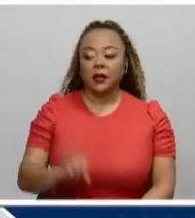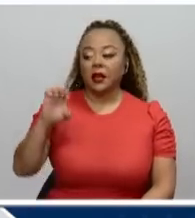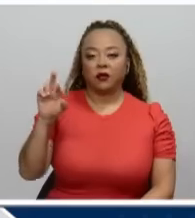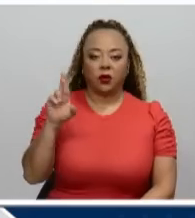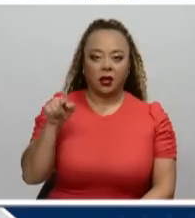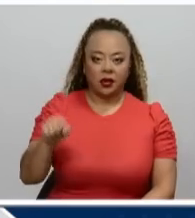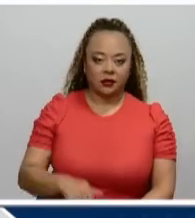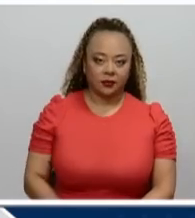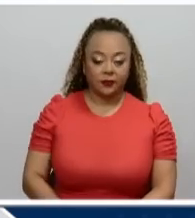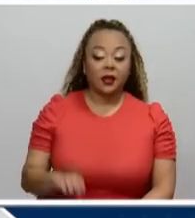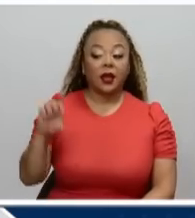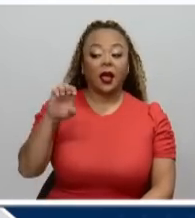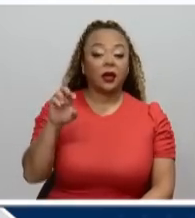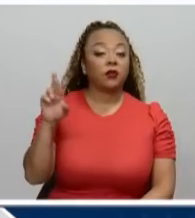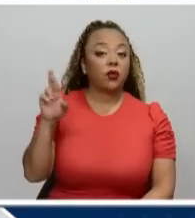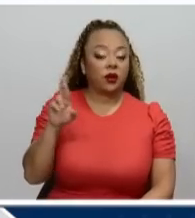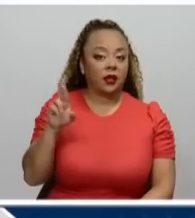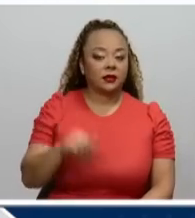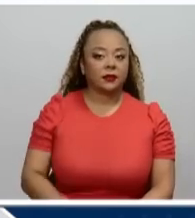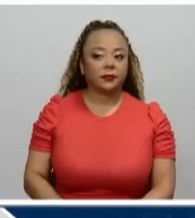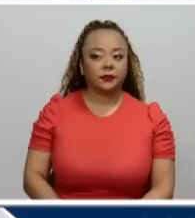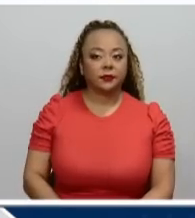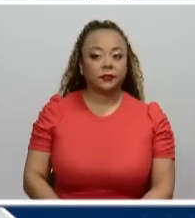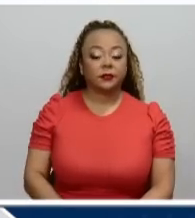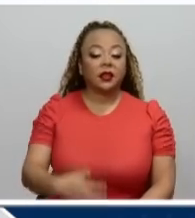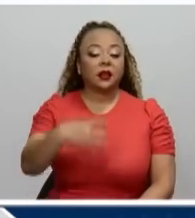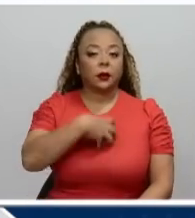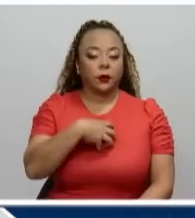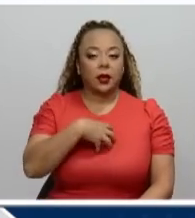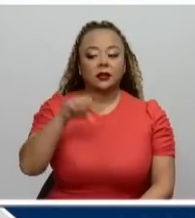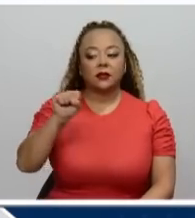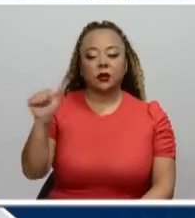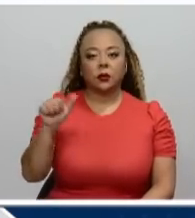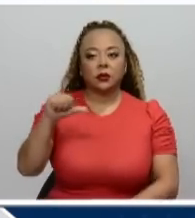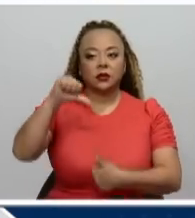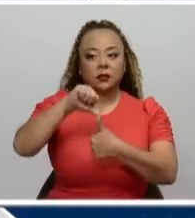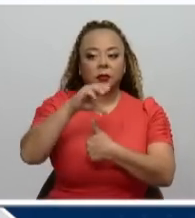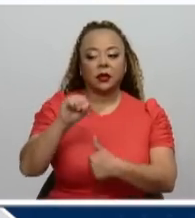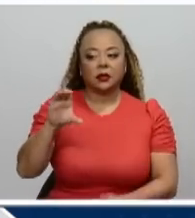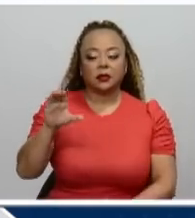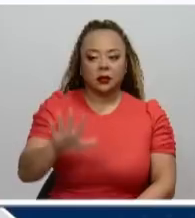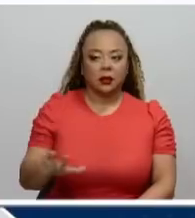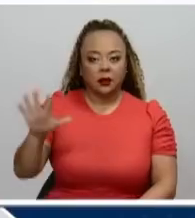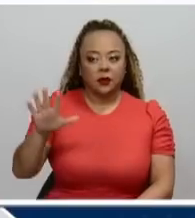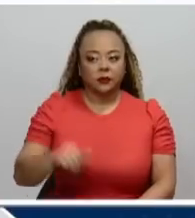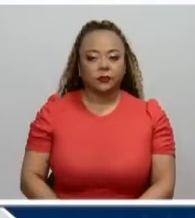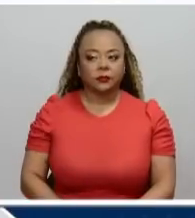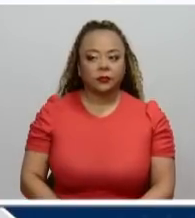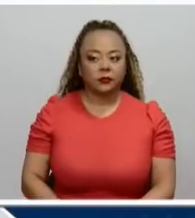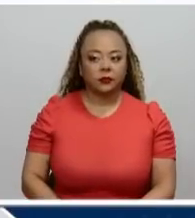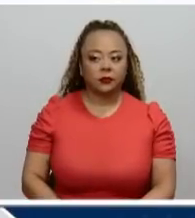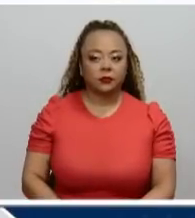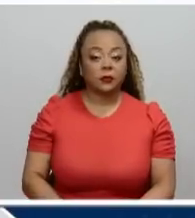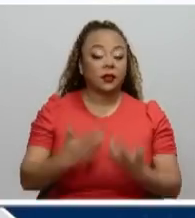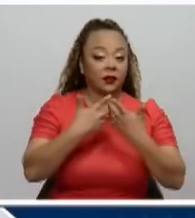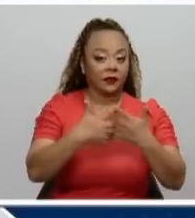Rodríguez Erick Rodríguez puso de titular a Sebastián Acuña en centroamericanos y del caribe que de hecho lo puso de